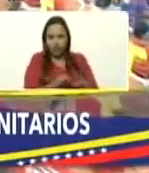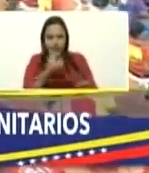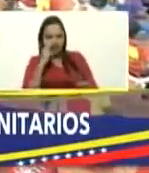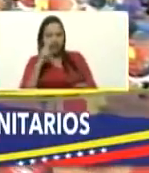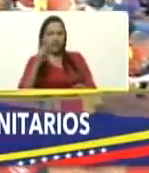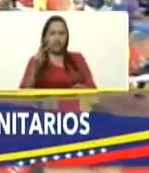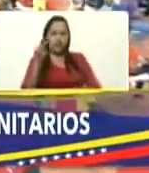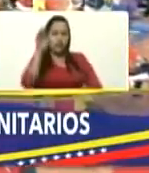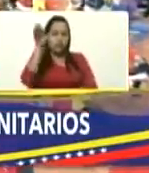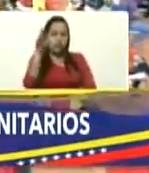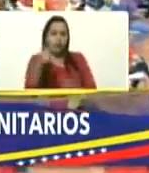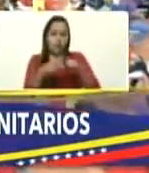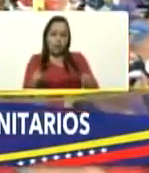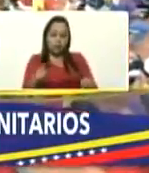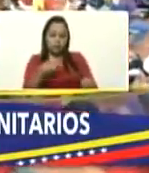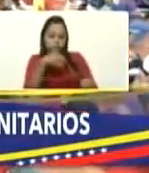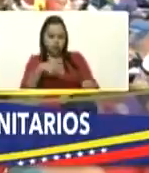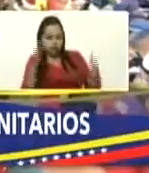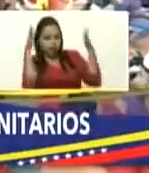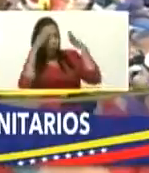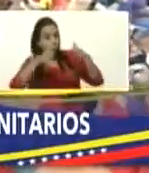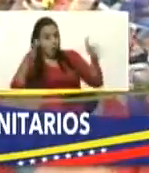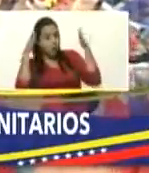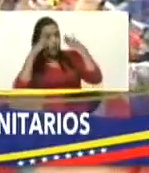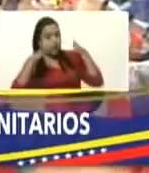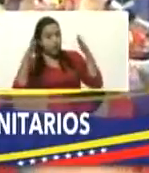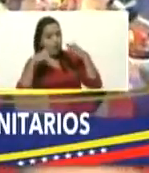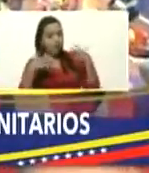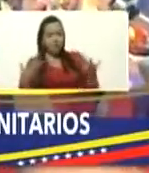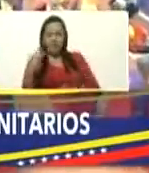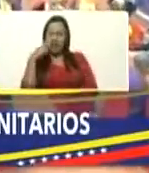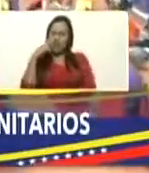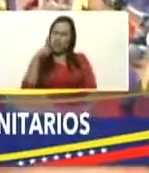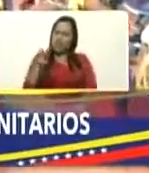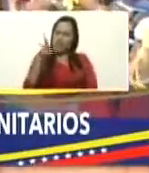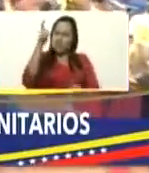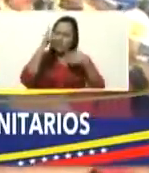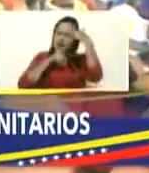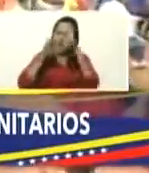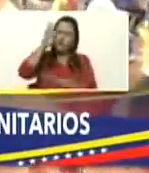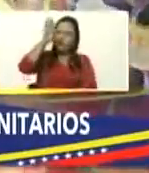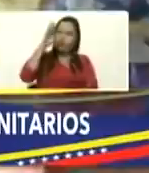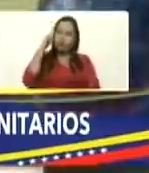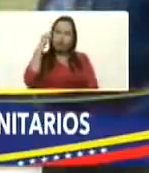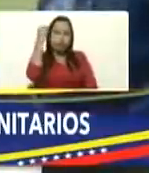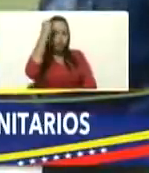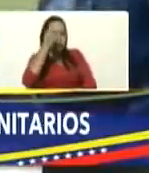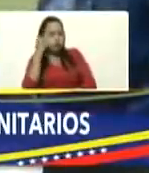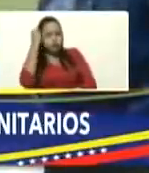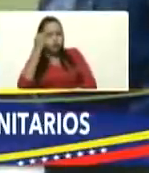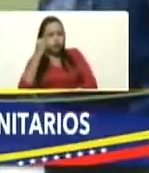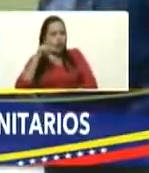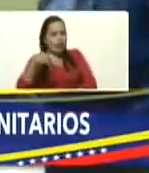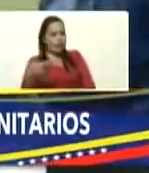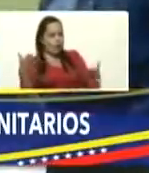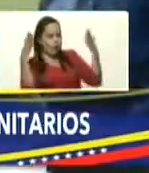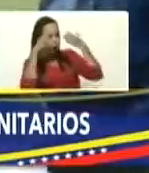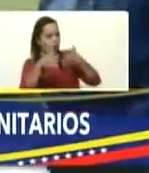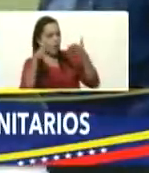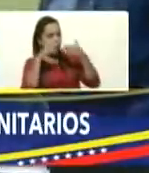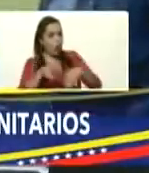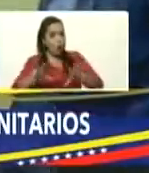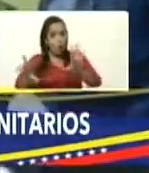visto, pero nos orientan. ¿Qué vería Chávez en el futuro que nos orientó aquel 8 de